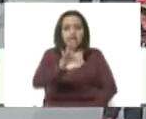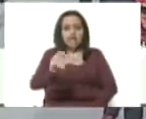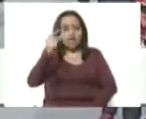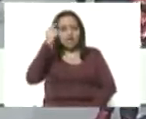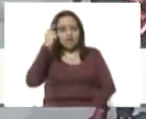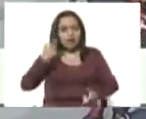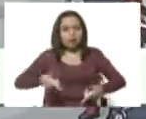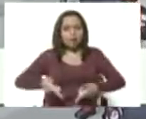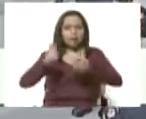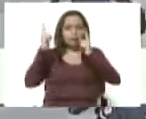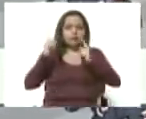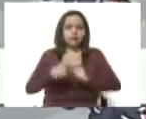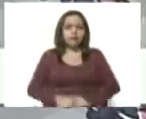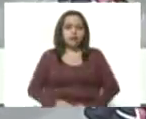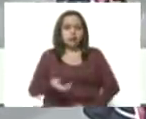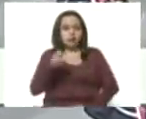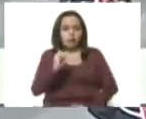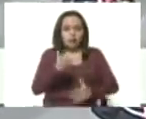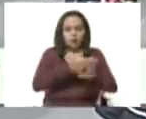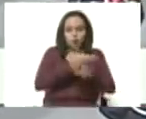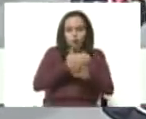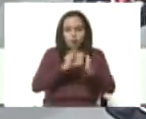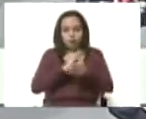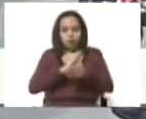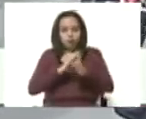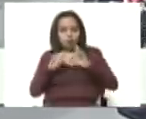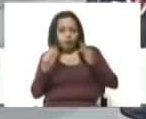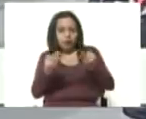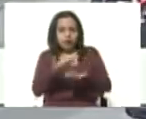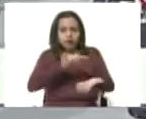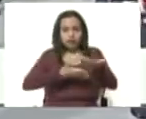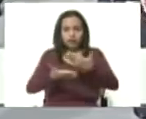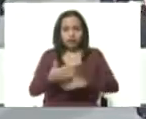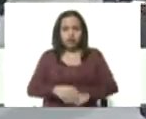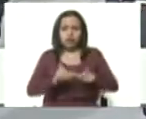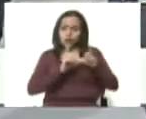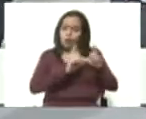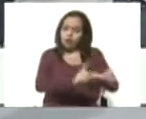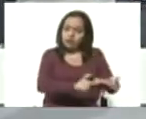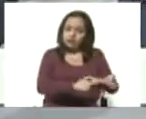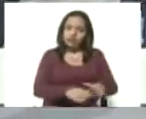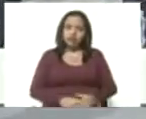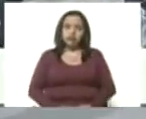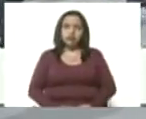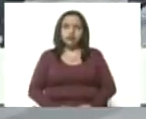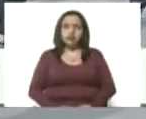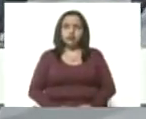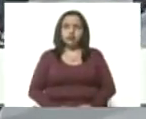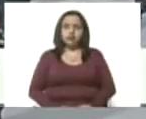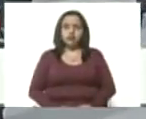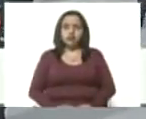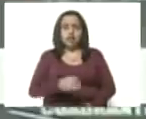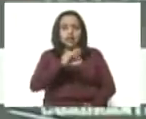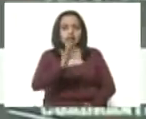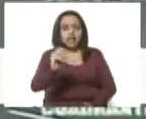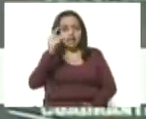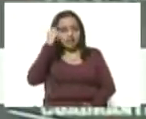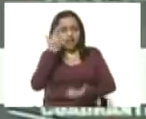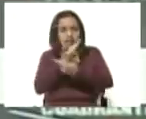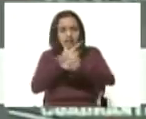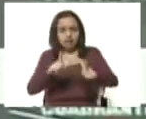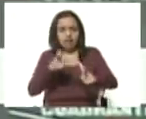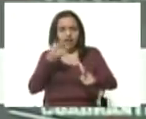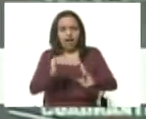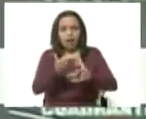permiso para que compartan su familia en cuarentena. En cuarentena, tomen todas las medidas de